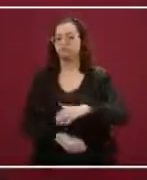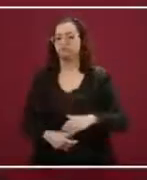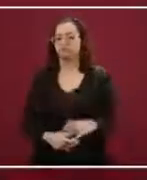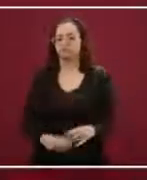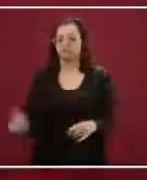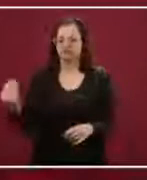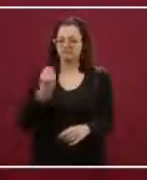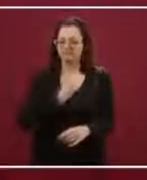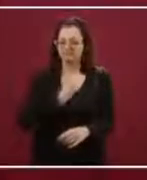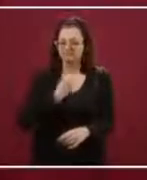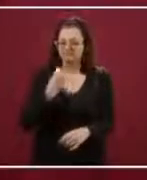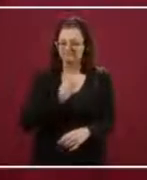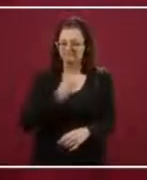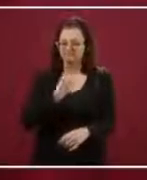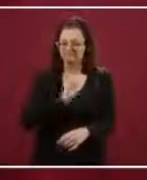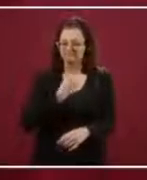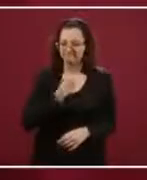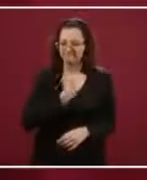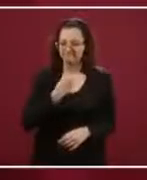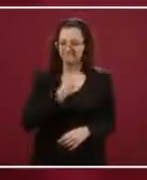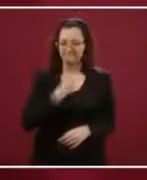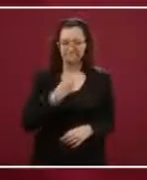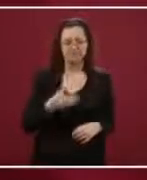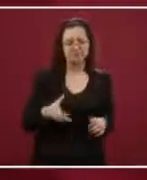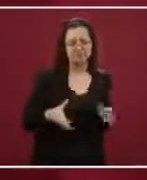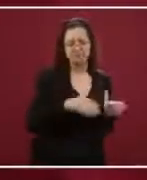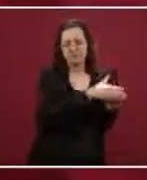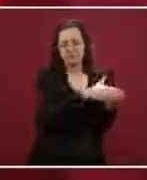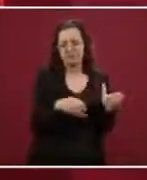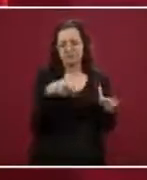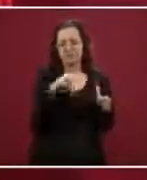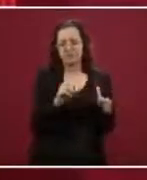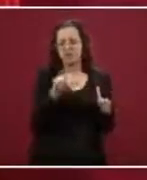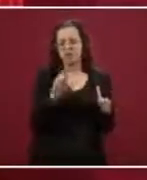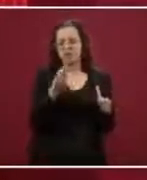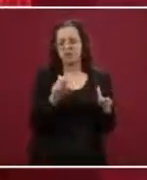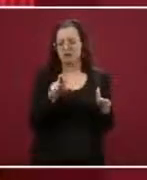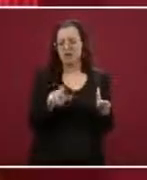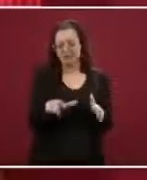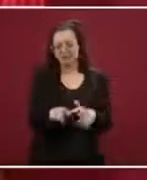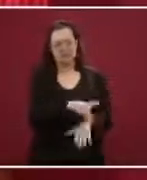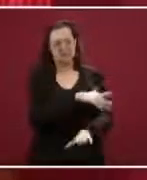resistieron el vendaval neoliberal,